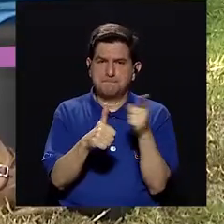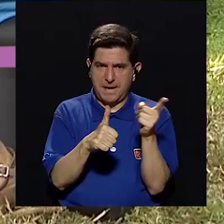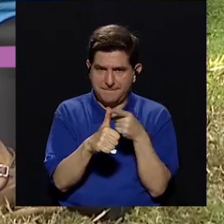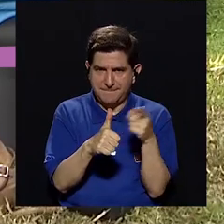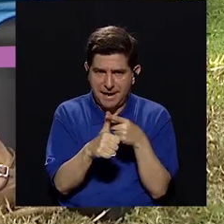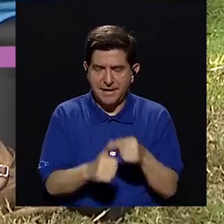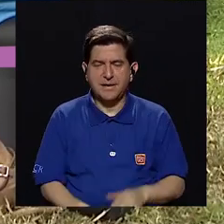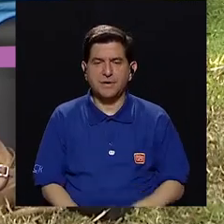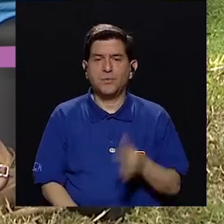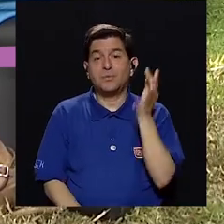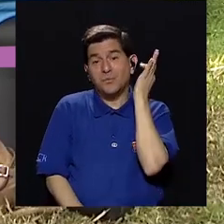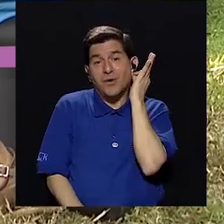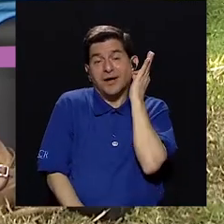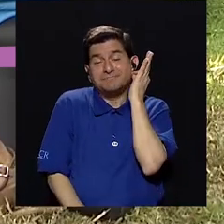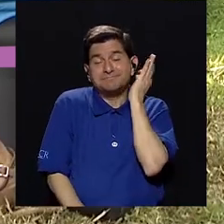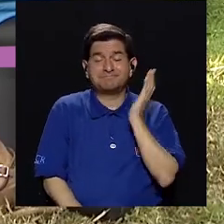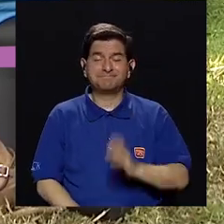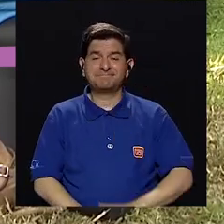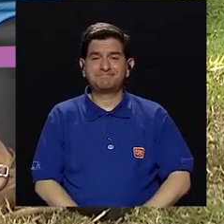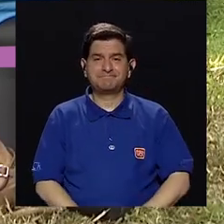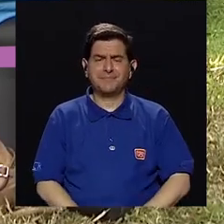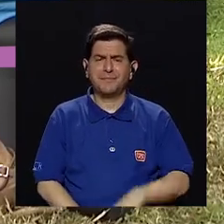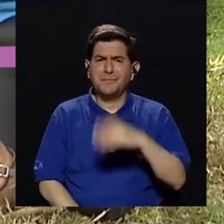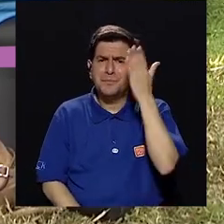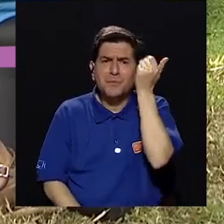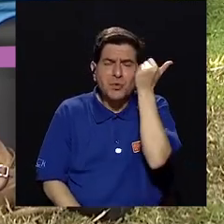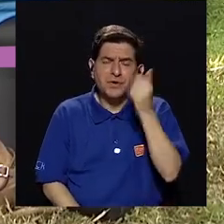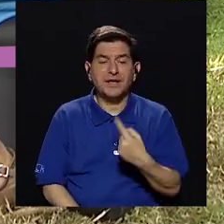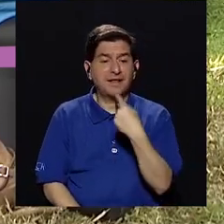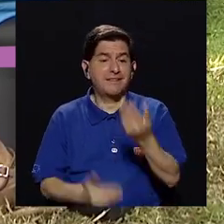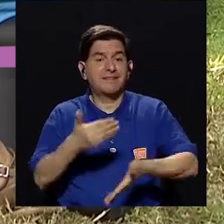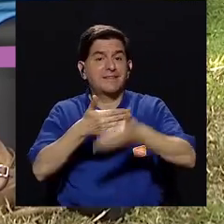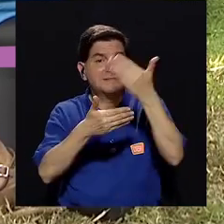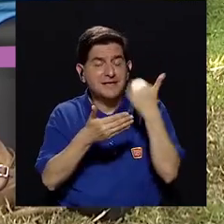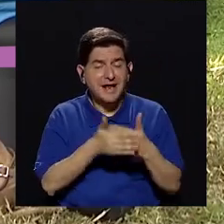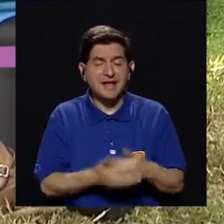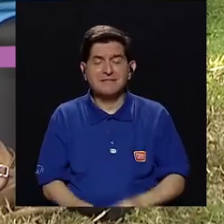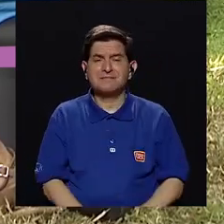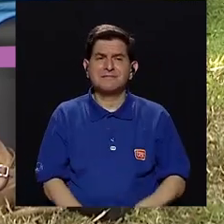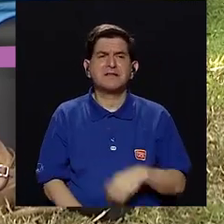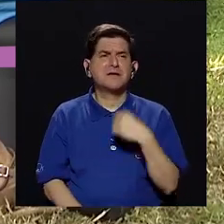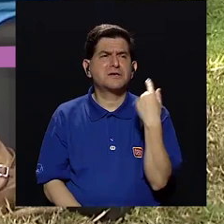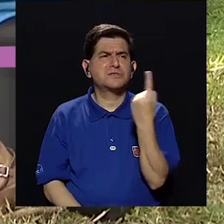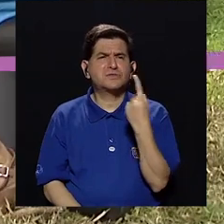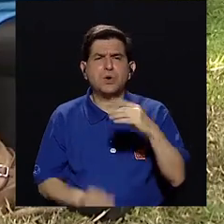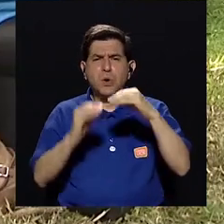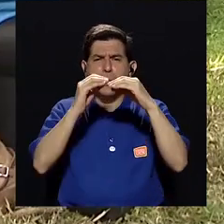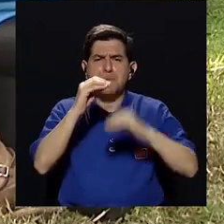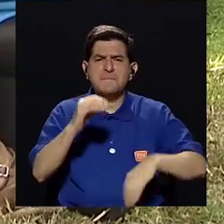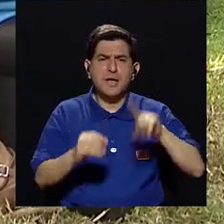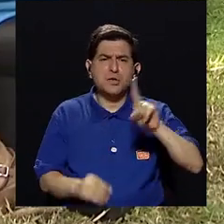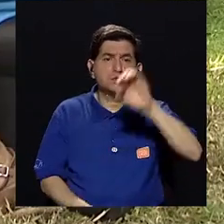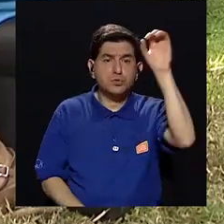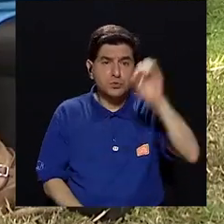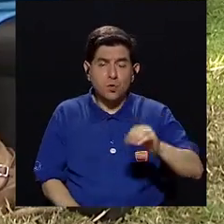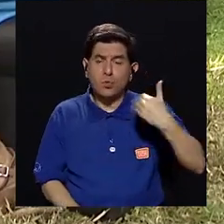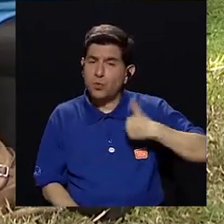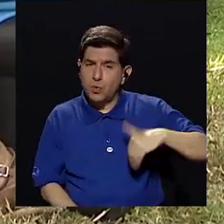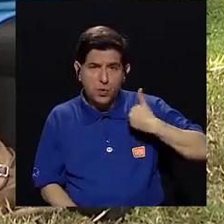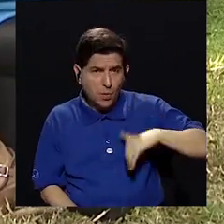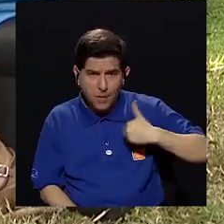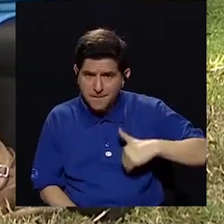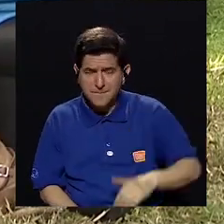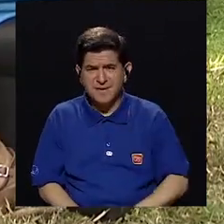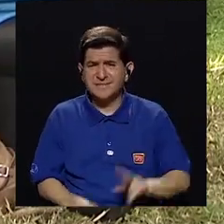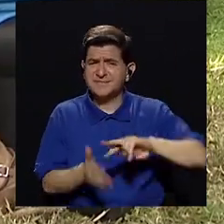primer factor de riesgo de ser mujer porque porque como dijimos solo en menos de un 1% es que le da